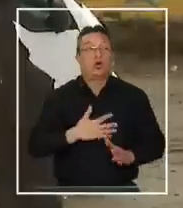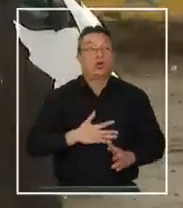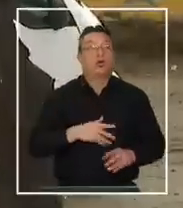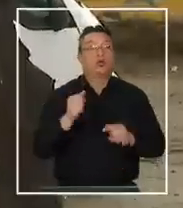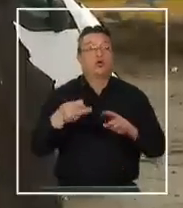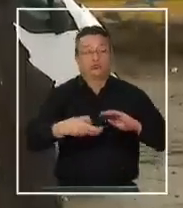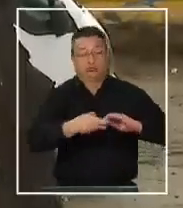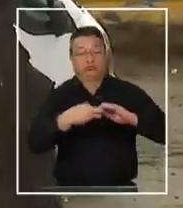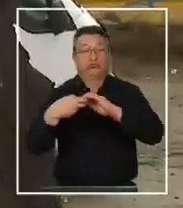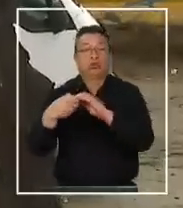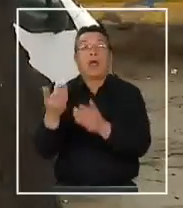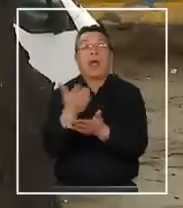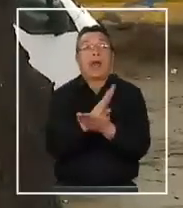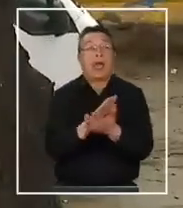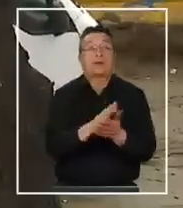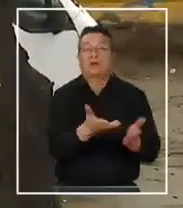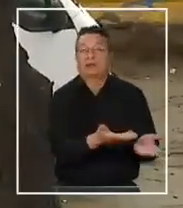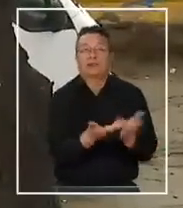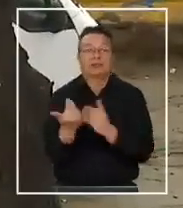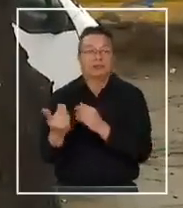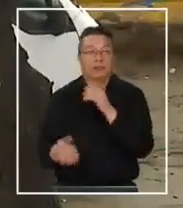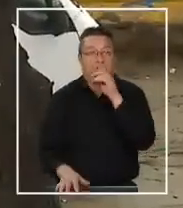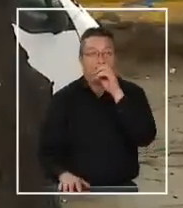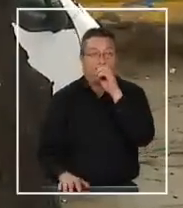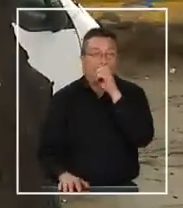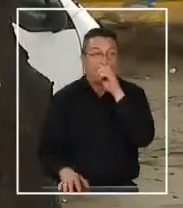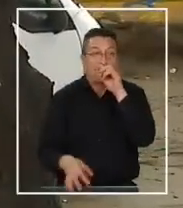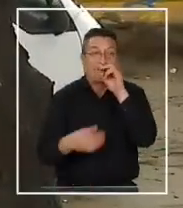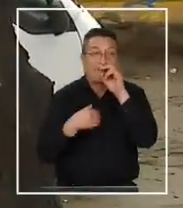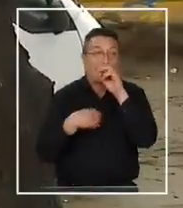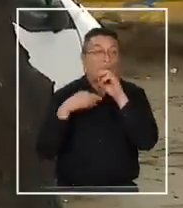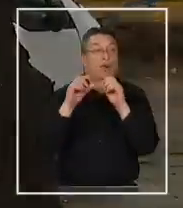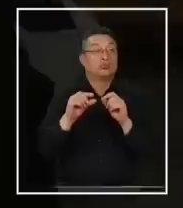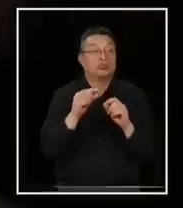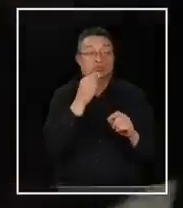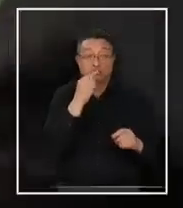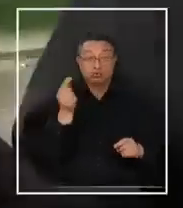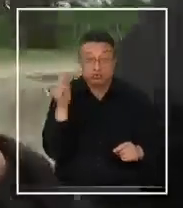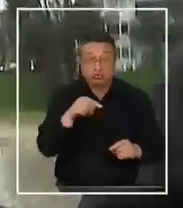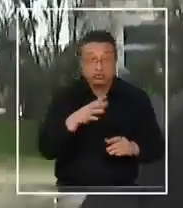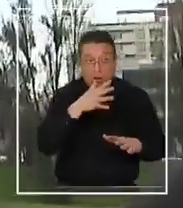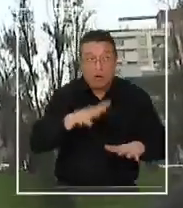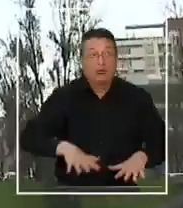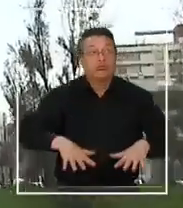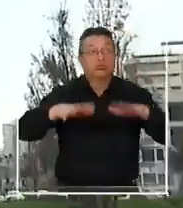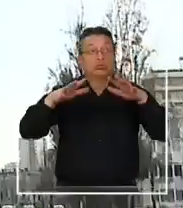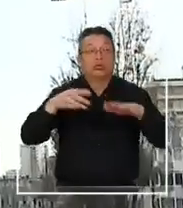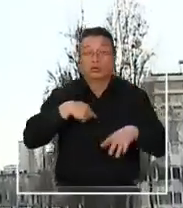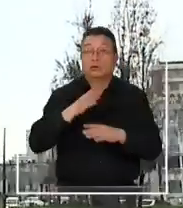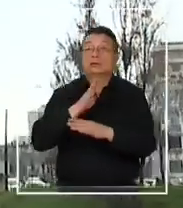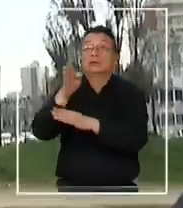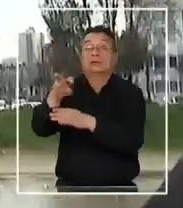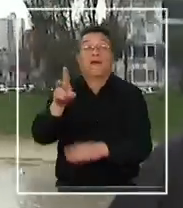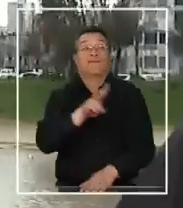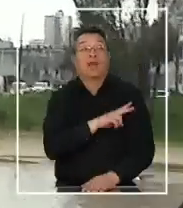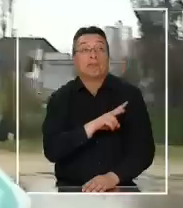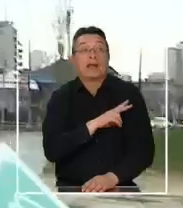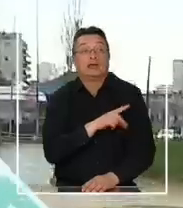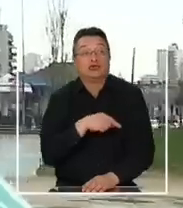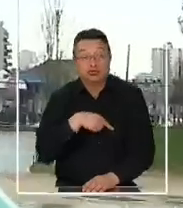tuvo grúa gratis para salir a flote. Hace un ratito y empezó a llover. Yo fui al paraíso a